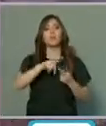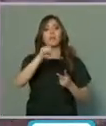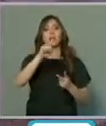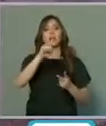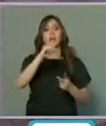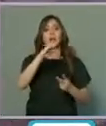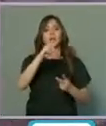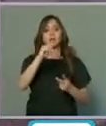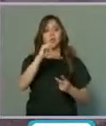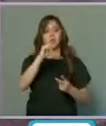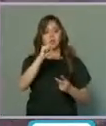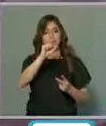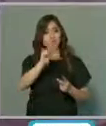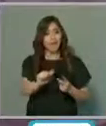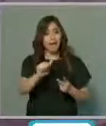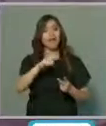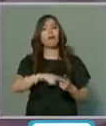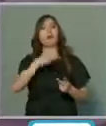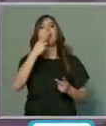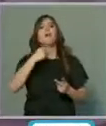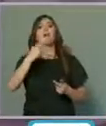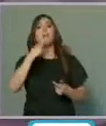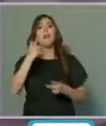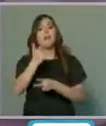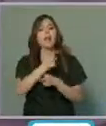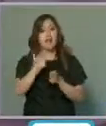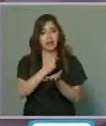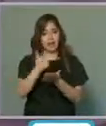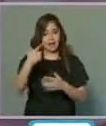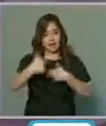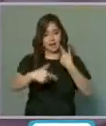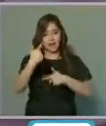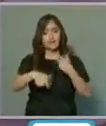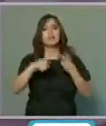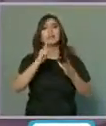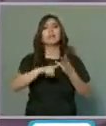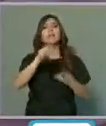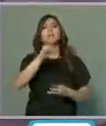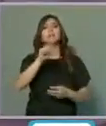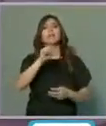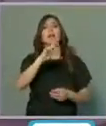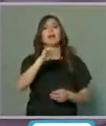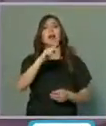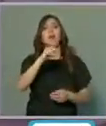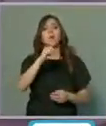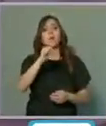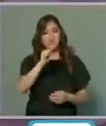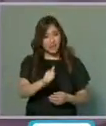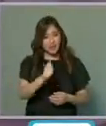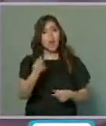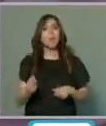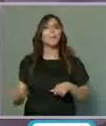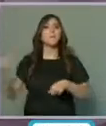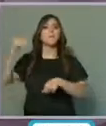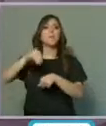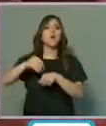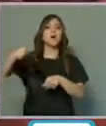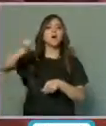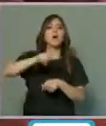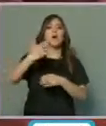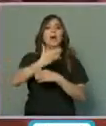el azúcar de la leche, la sacarosa es aquella azúcar que nosotros adicionamos al café, al